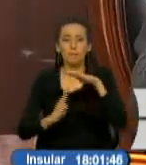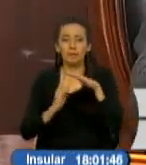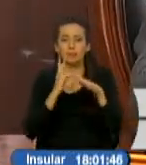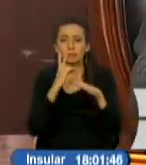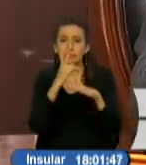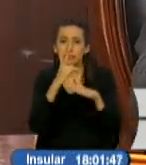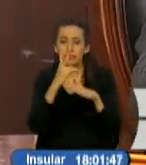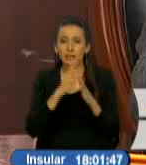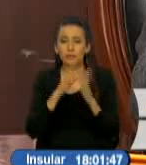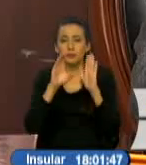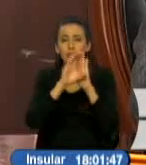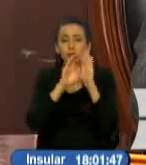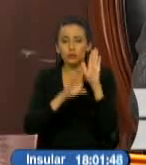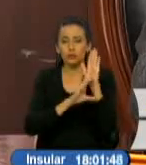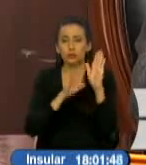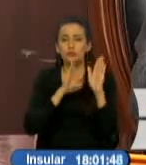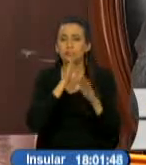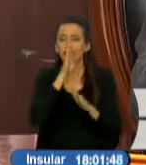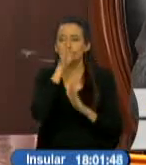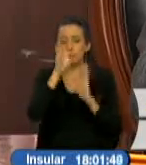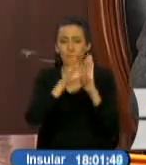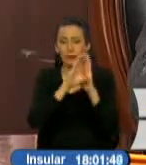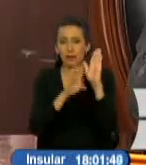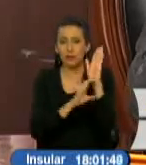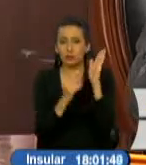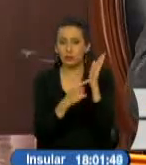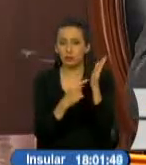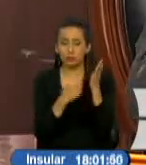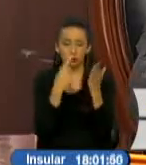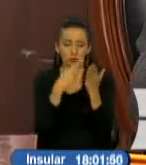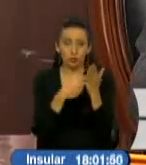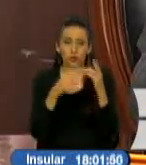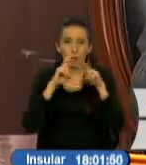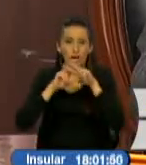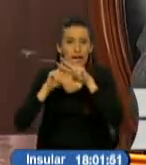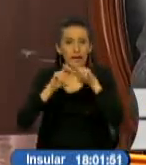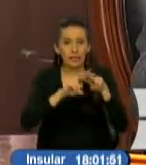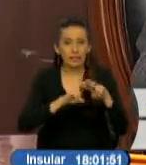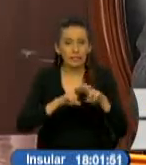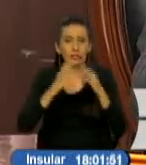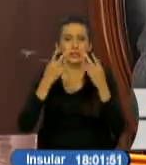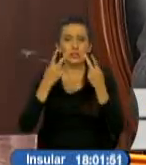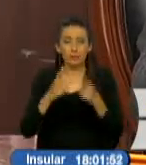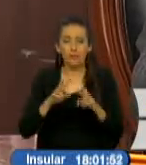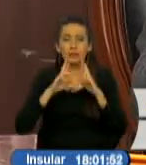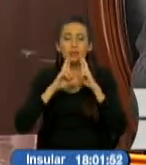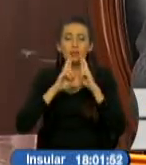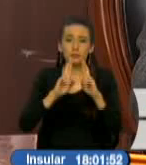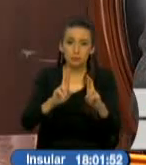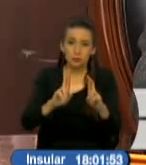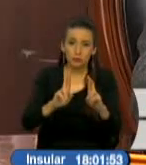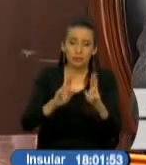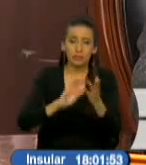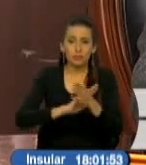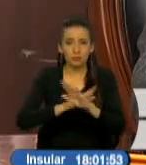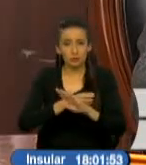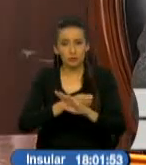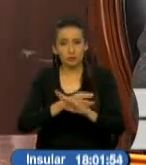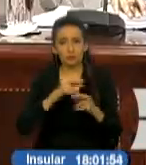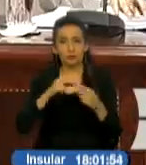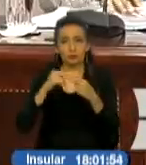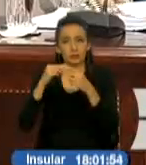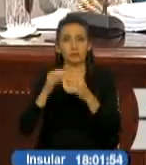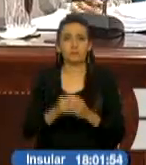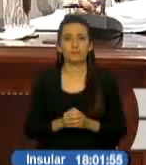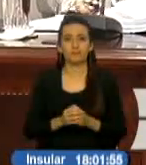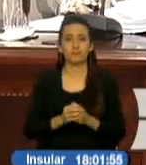en lo que ampara la Constitución y la ley, y eso lo analizaremos. Obviamente, de ser el caso, nos pronunciaremos en la sesión donde tratemos los recursos respectivos.